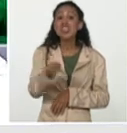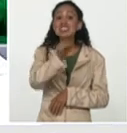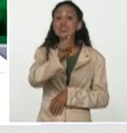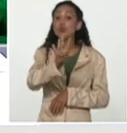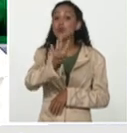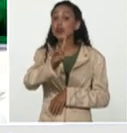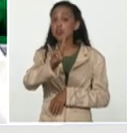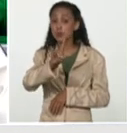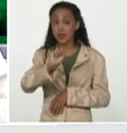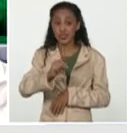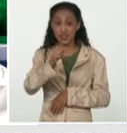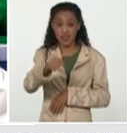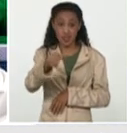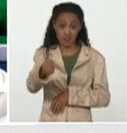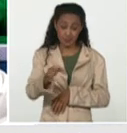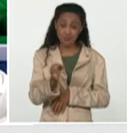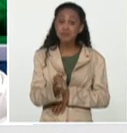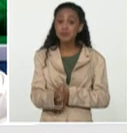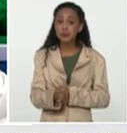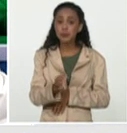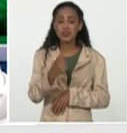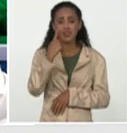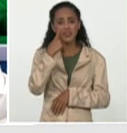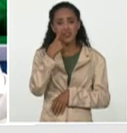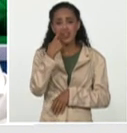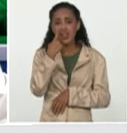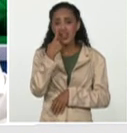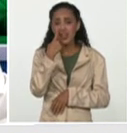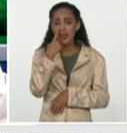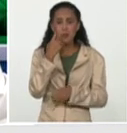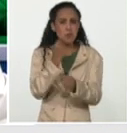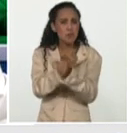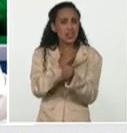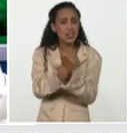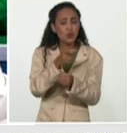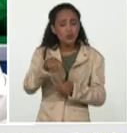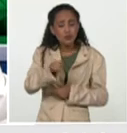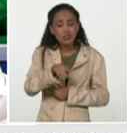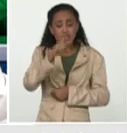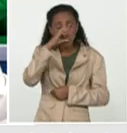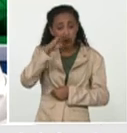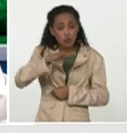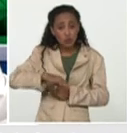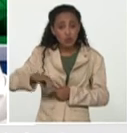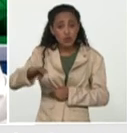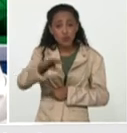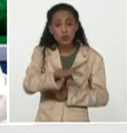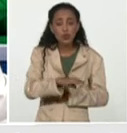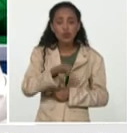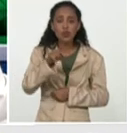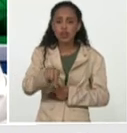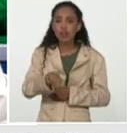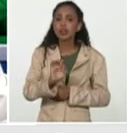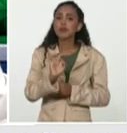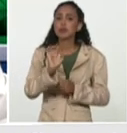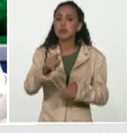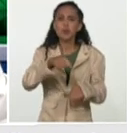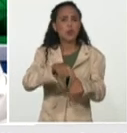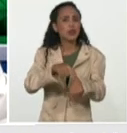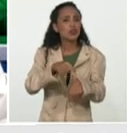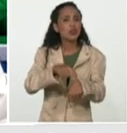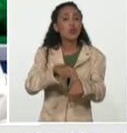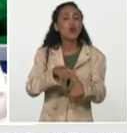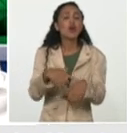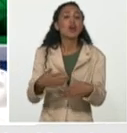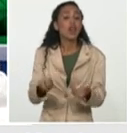en cuenta el riesgo de estas personas, de estos niños, pues es un aspecto en